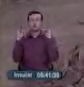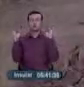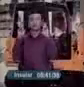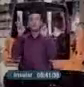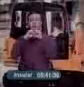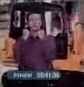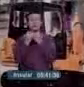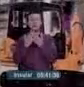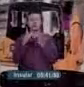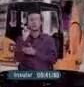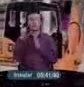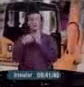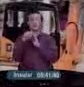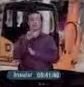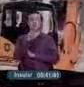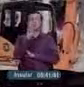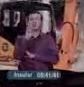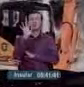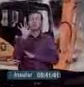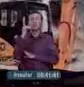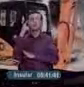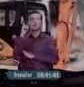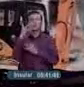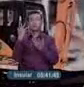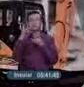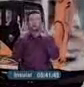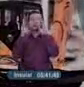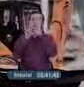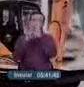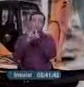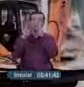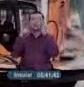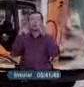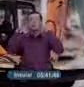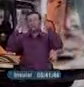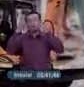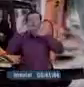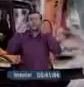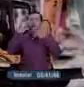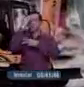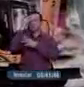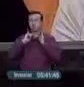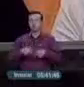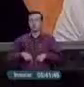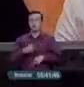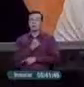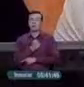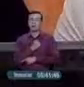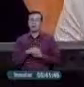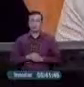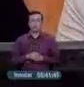sector social es de 1.369 millones. Incluye vivienda y edificios públicos, educación, salud y patrimonio. Si bien